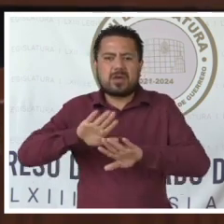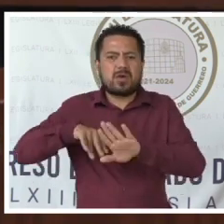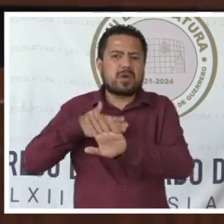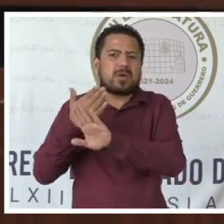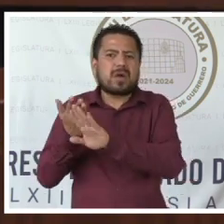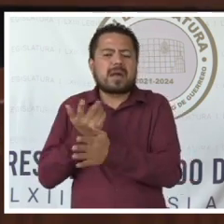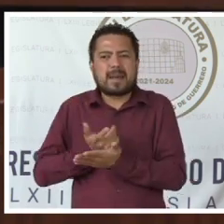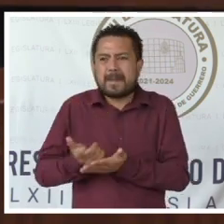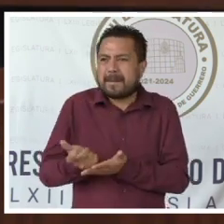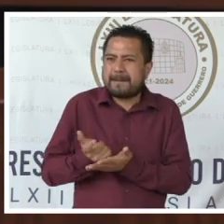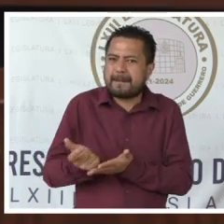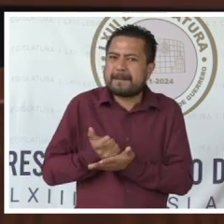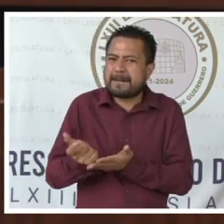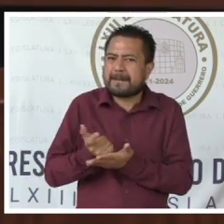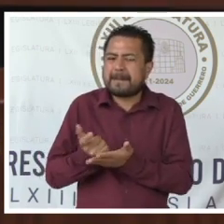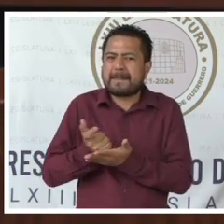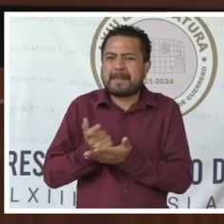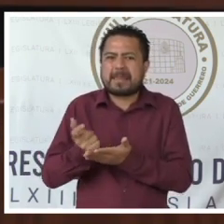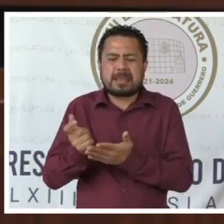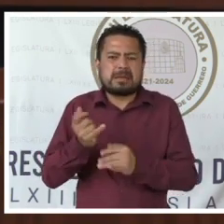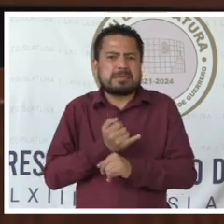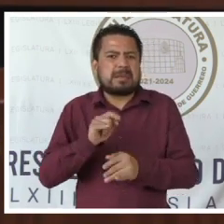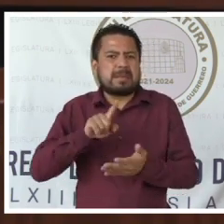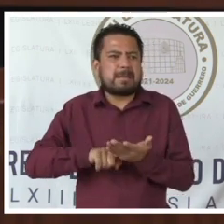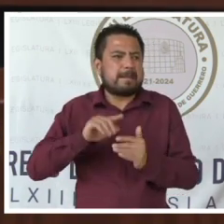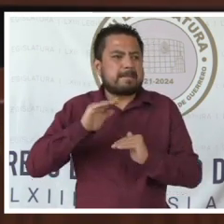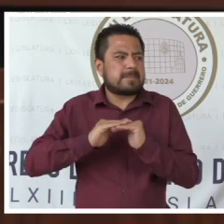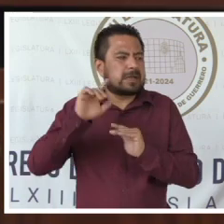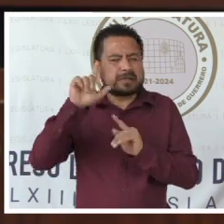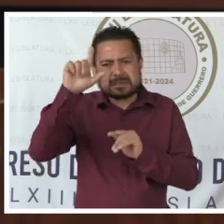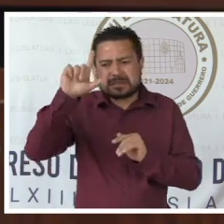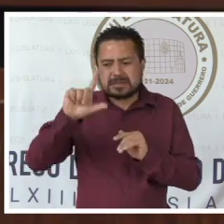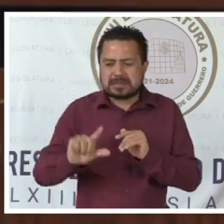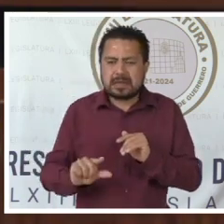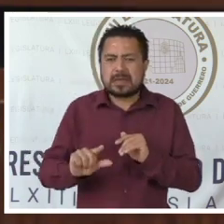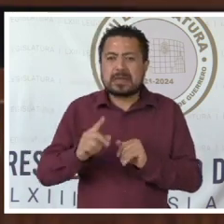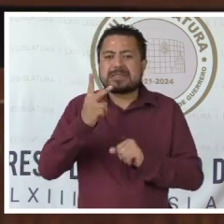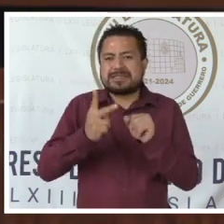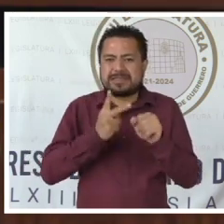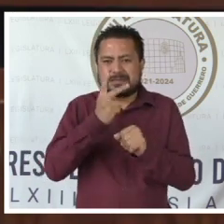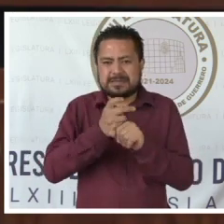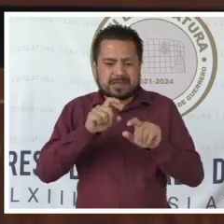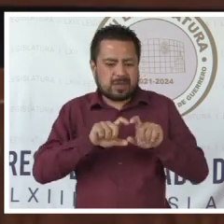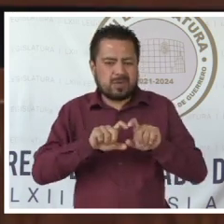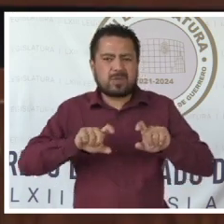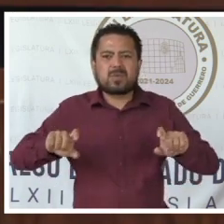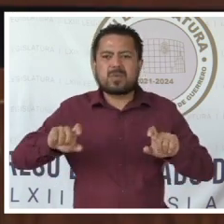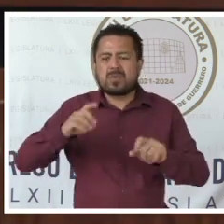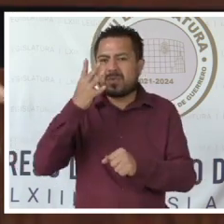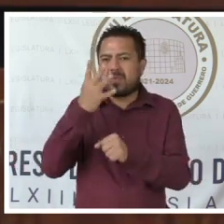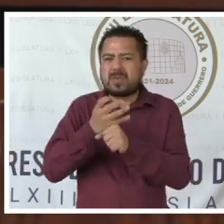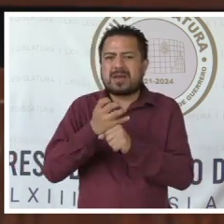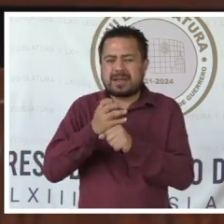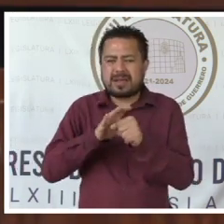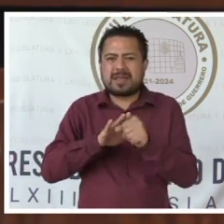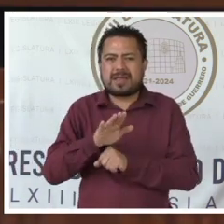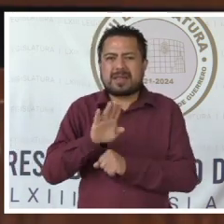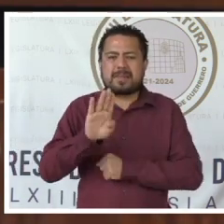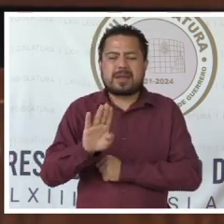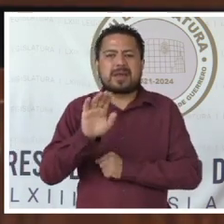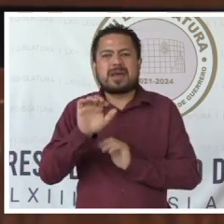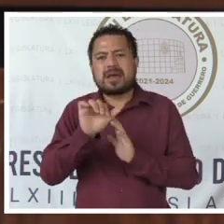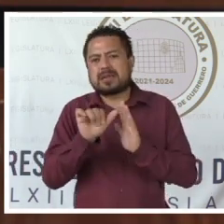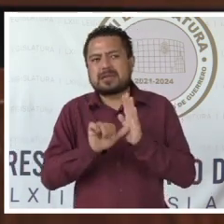de remuneraciones indebidamente bajas. El segundo párrafo de la fracción cuarta del apartado B del